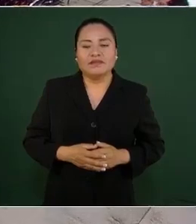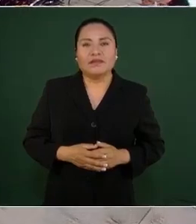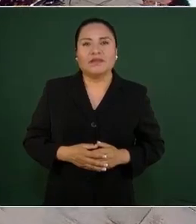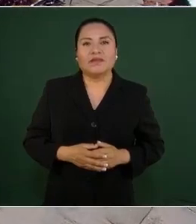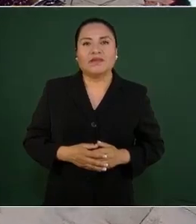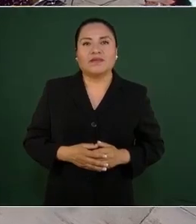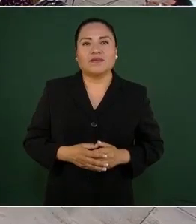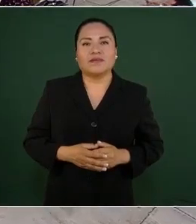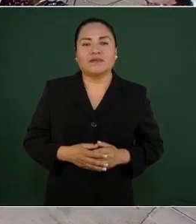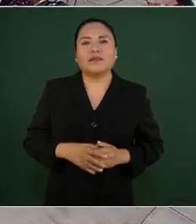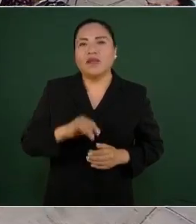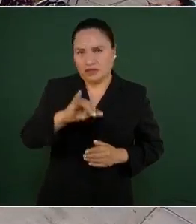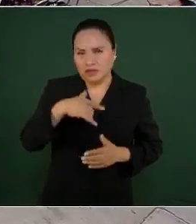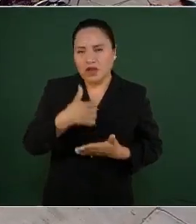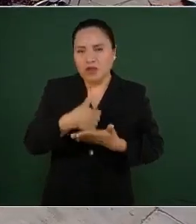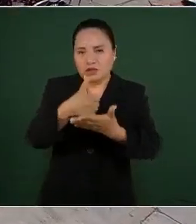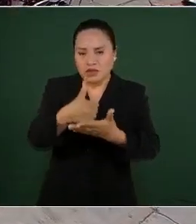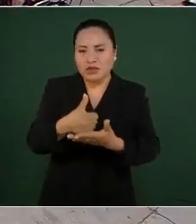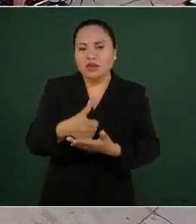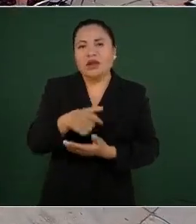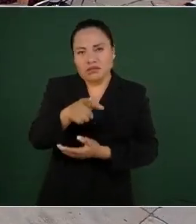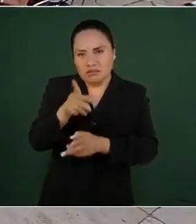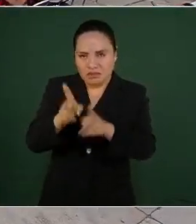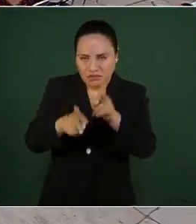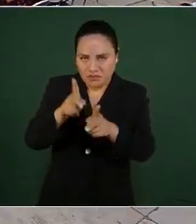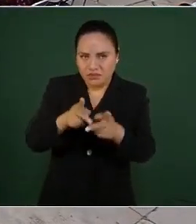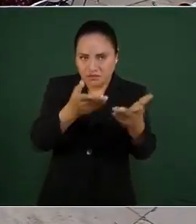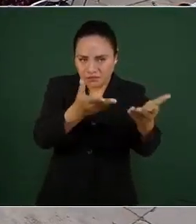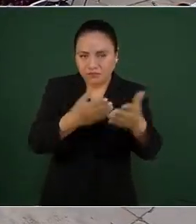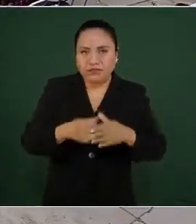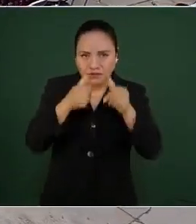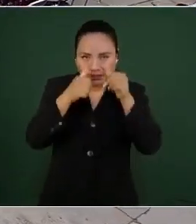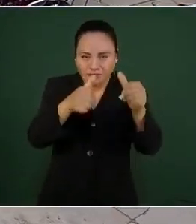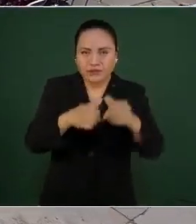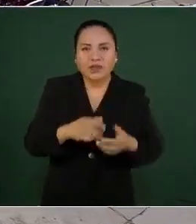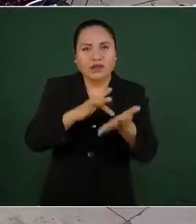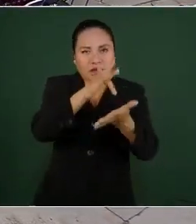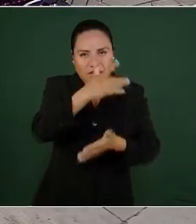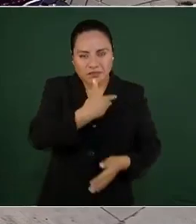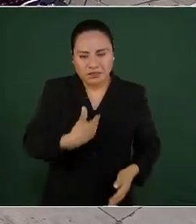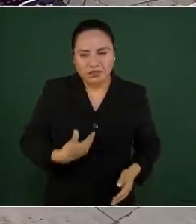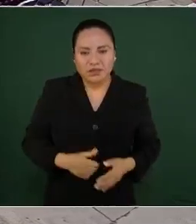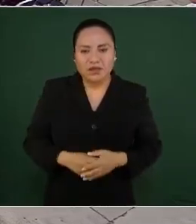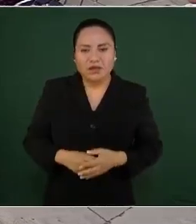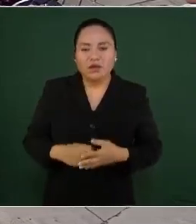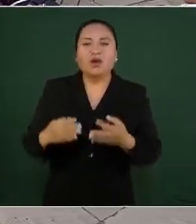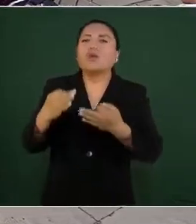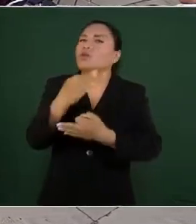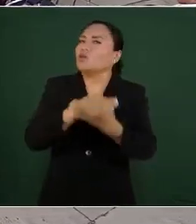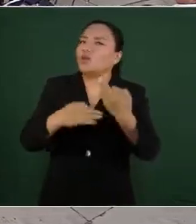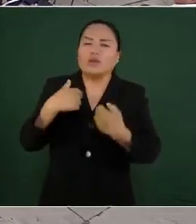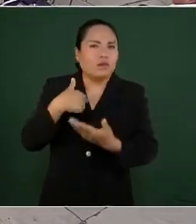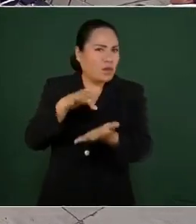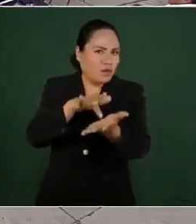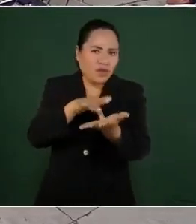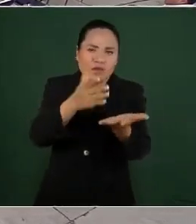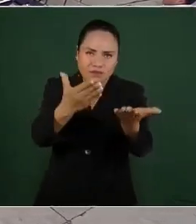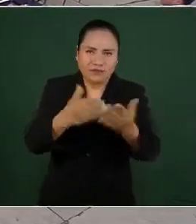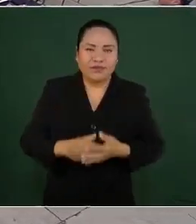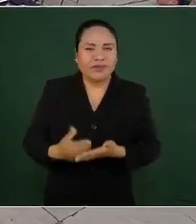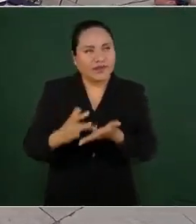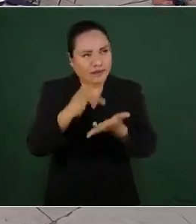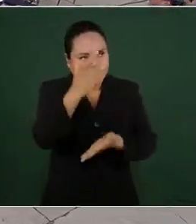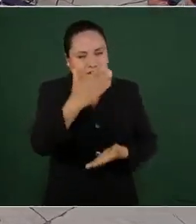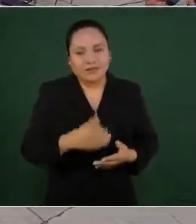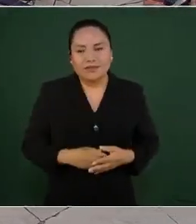Sí, ya quedamos. Van a hablar contigo. Gracias, presidente. Y todo nuestro apoyo. Gracias.